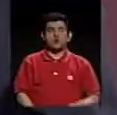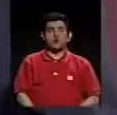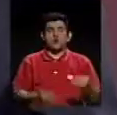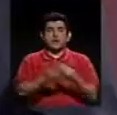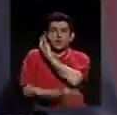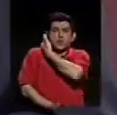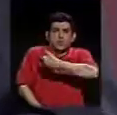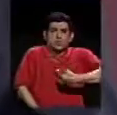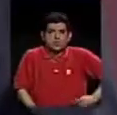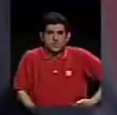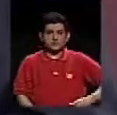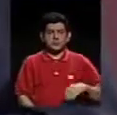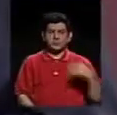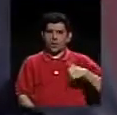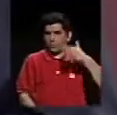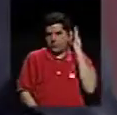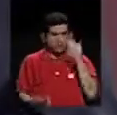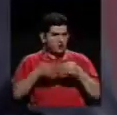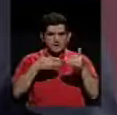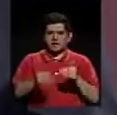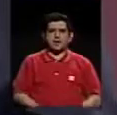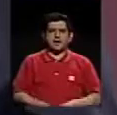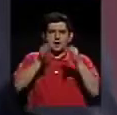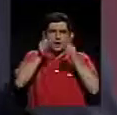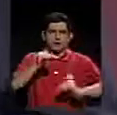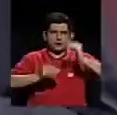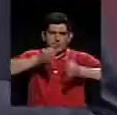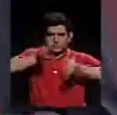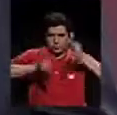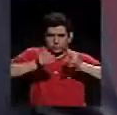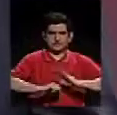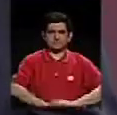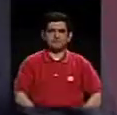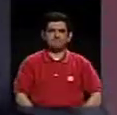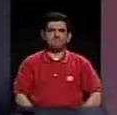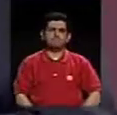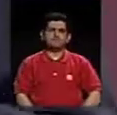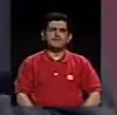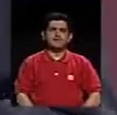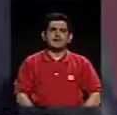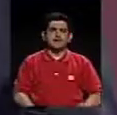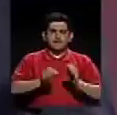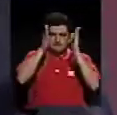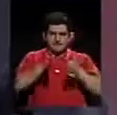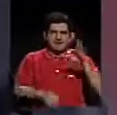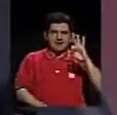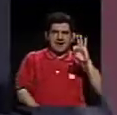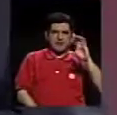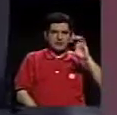nuevo presidente o presidenta de la Corte Suprema de Justicia. Don Fernando, en